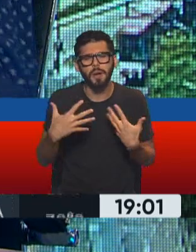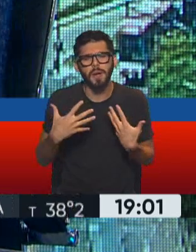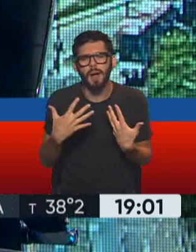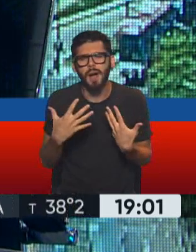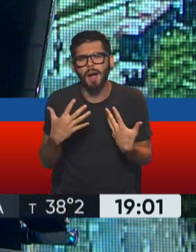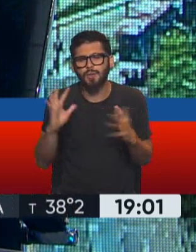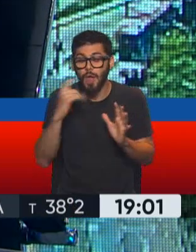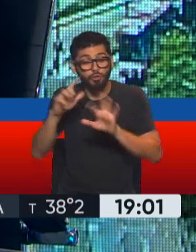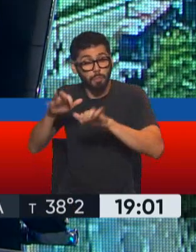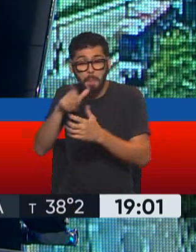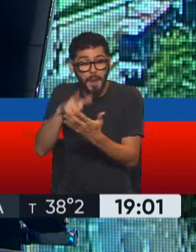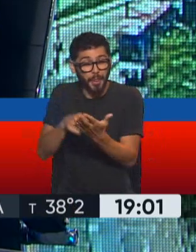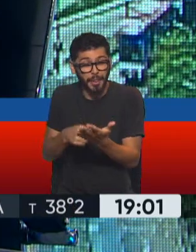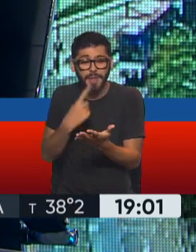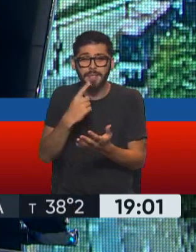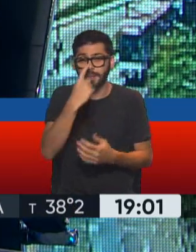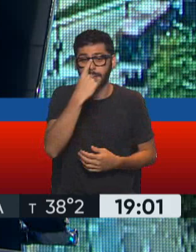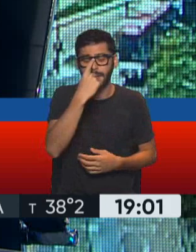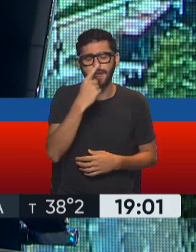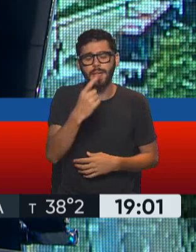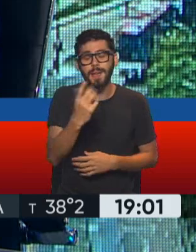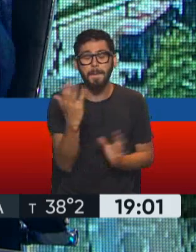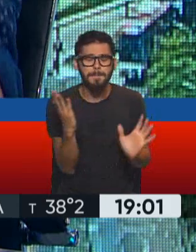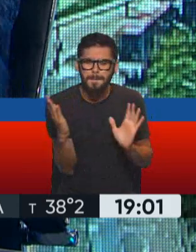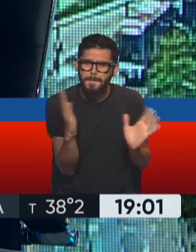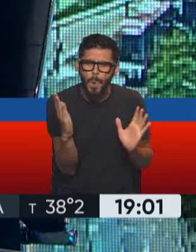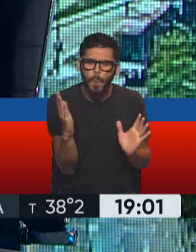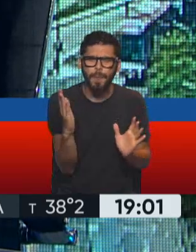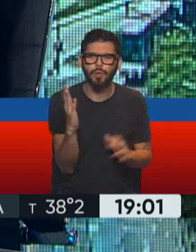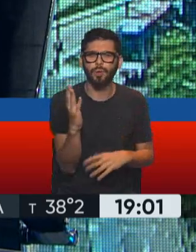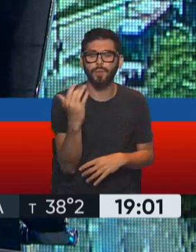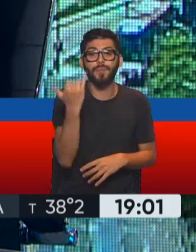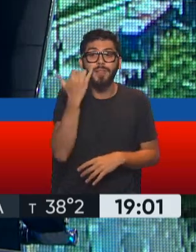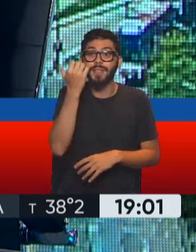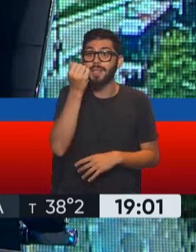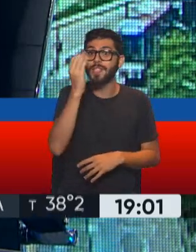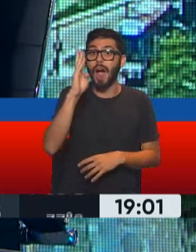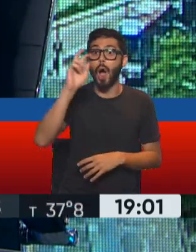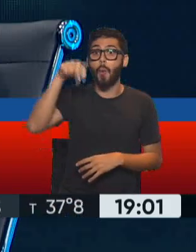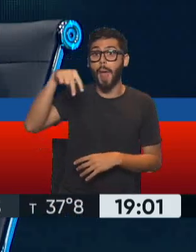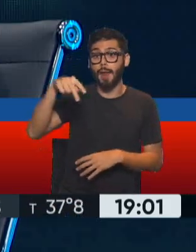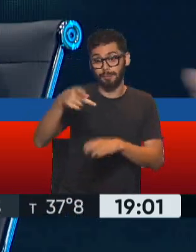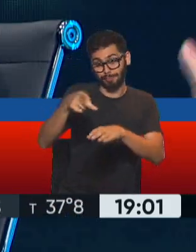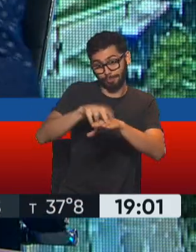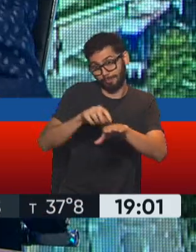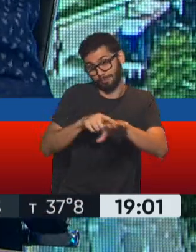nota, que en el momento de que Jabrán fue llevado a la casa de velatorios